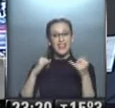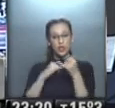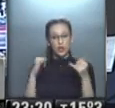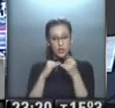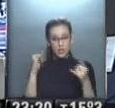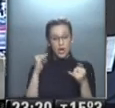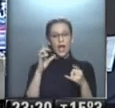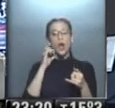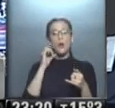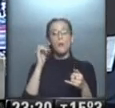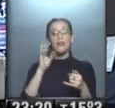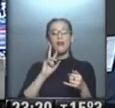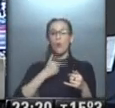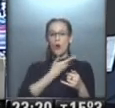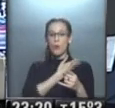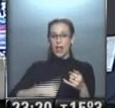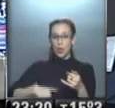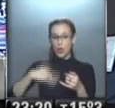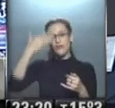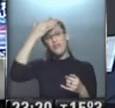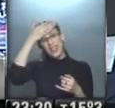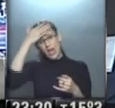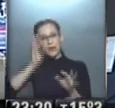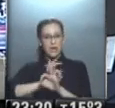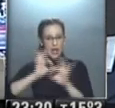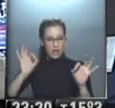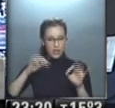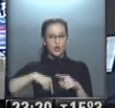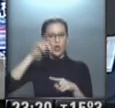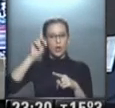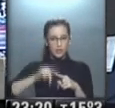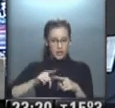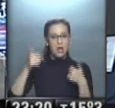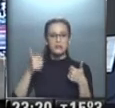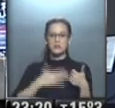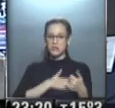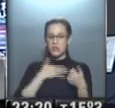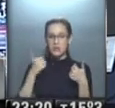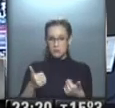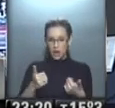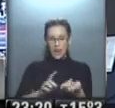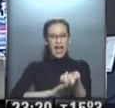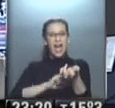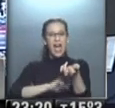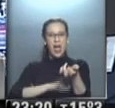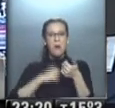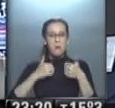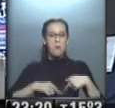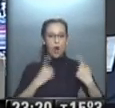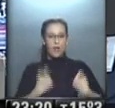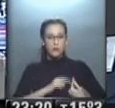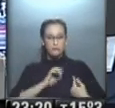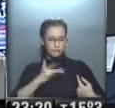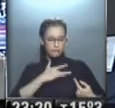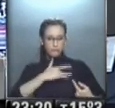gobernador sanjuanino estuvo sin fiebre en las últimas 24 horas, estable hemodinámicamente, con tensión arterial y ritmo cardíaco normales,